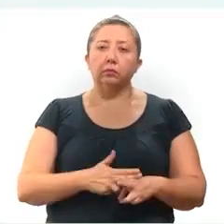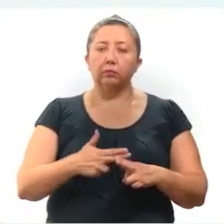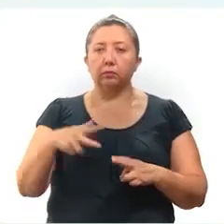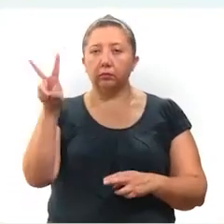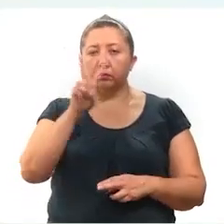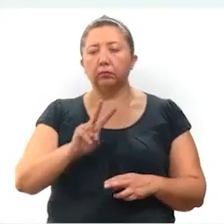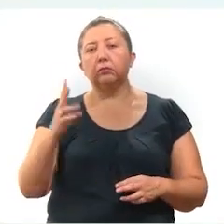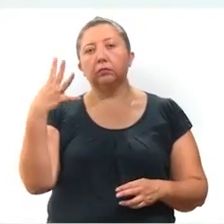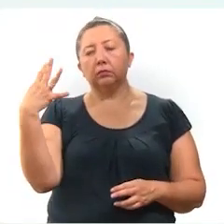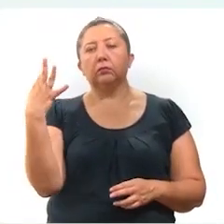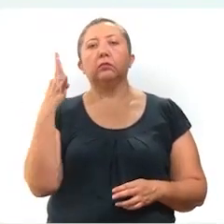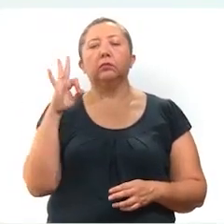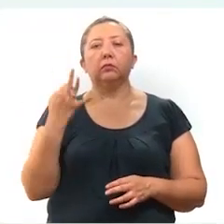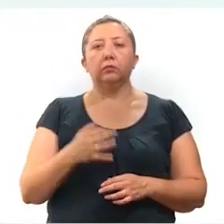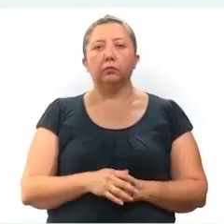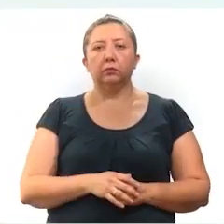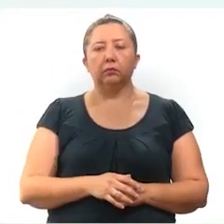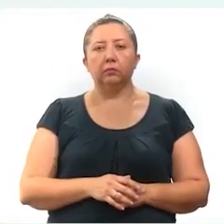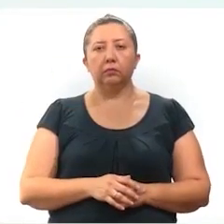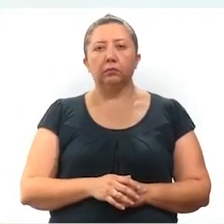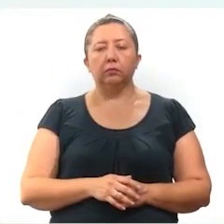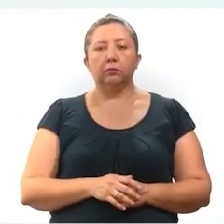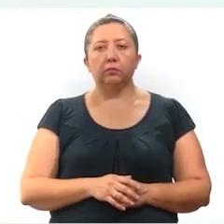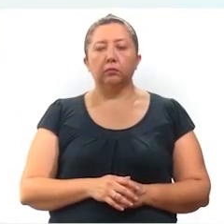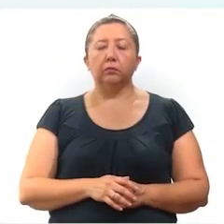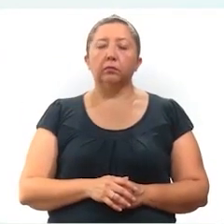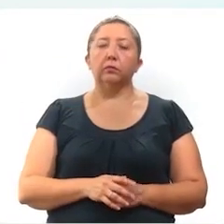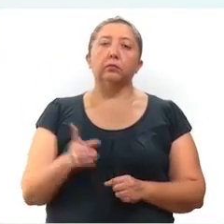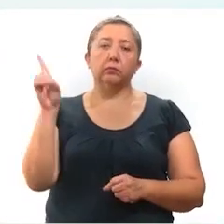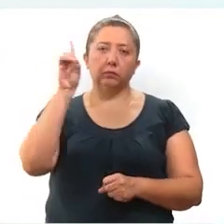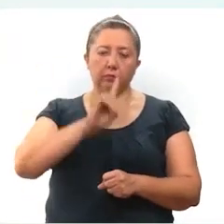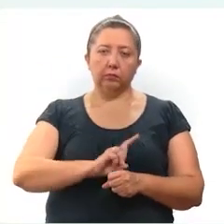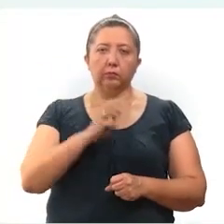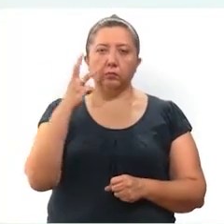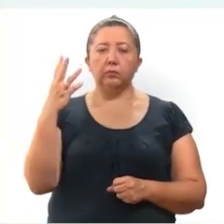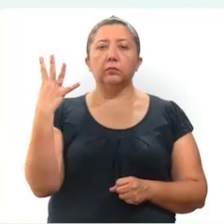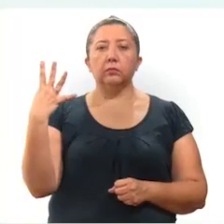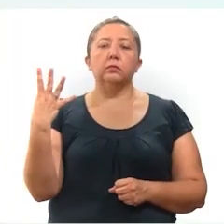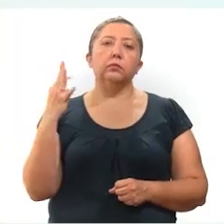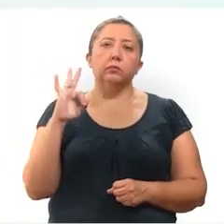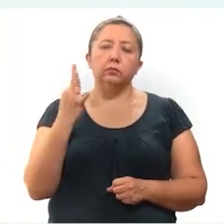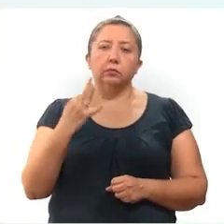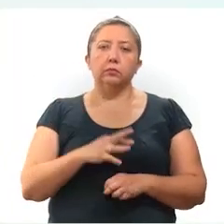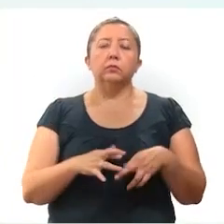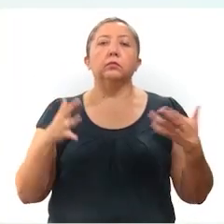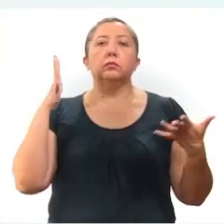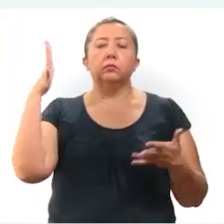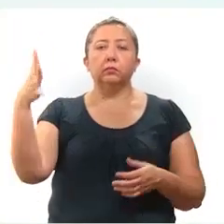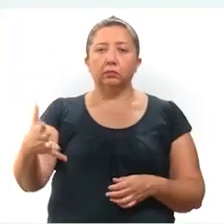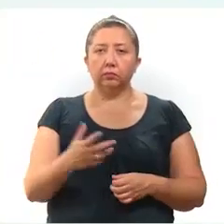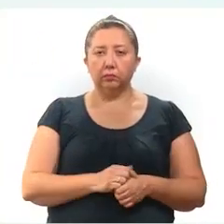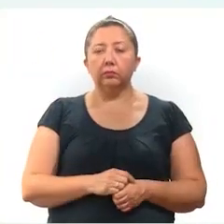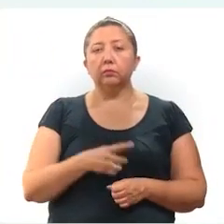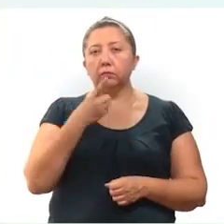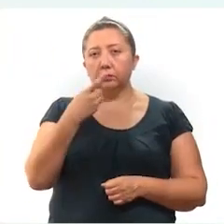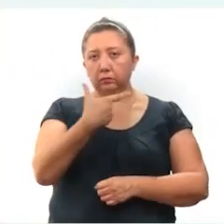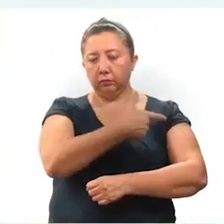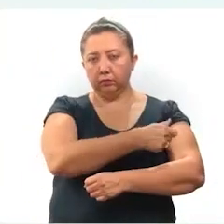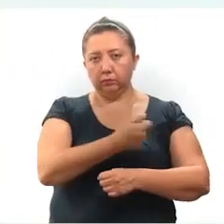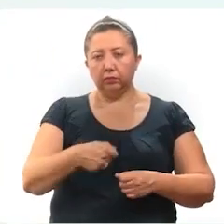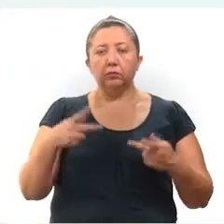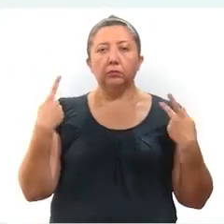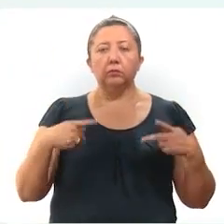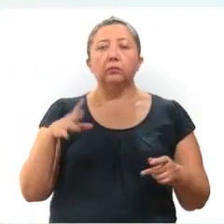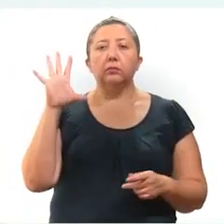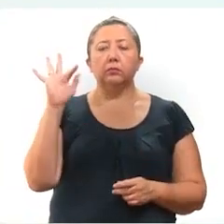hasta el viernes 4 de febrero. Los días 3 y 4 de febrero se realizará la aplicación de la dosis de refuerzo